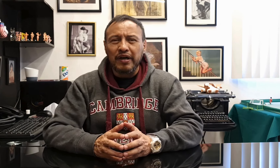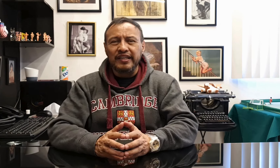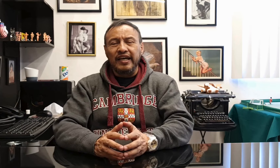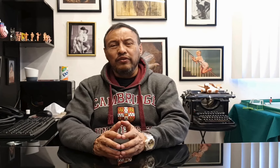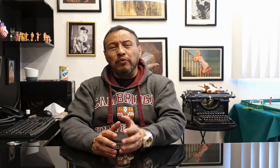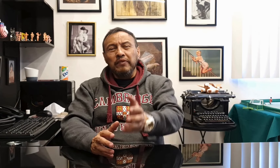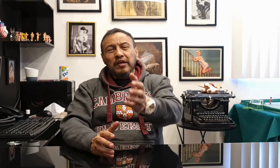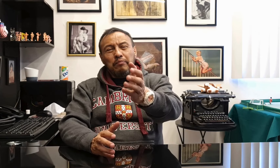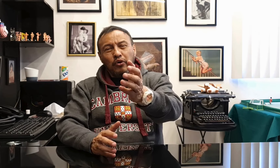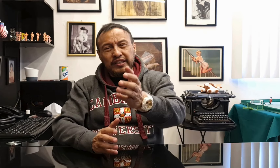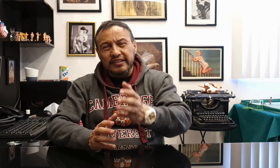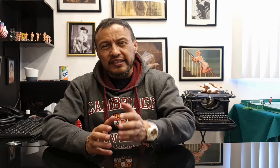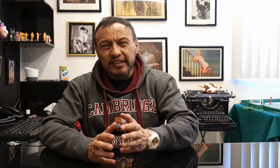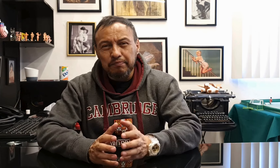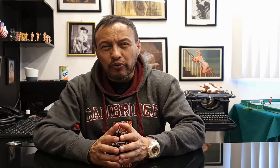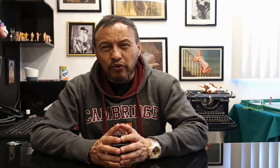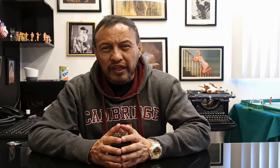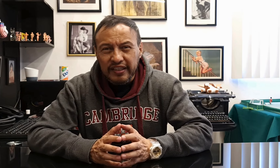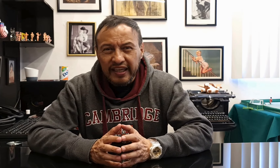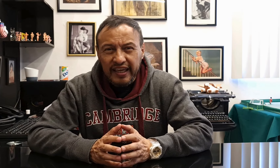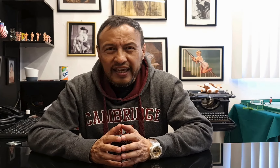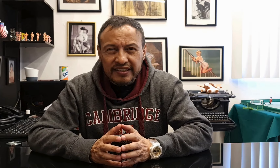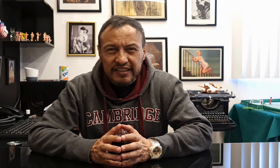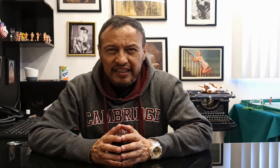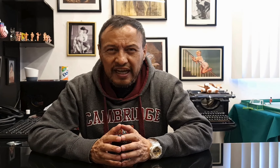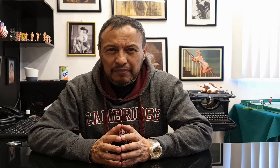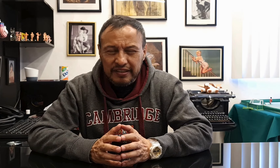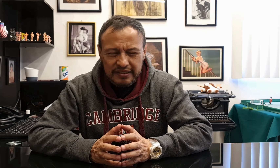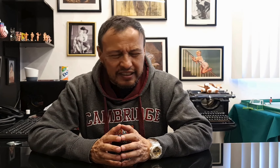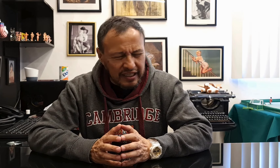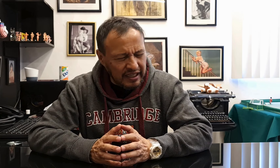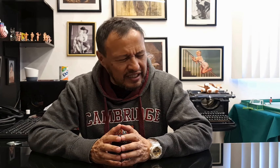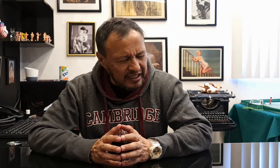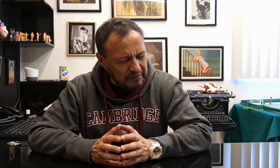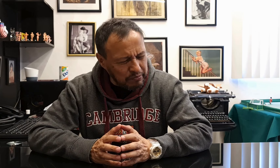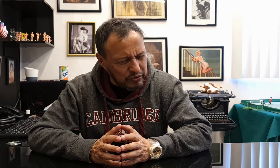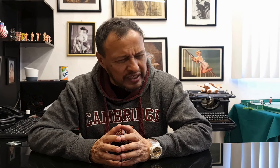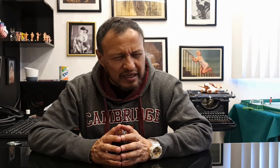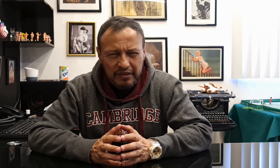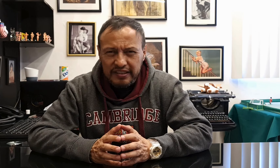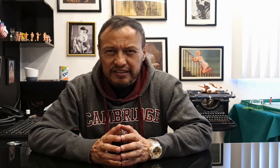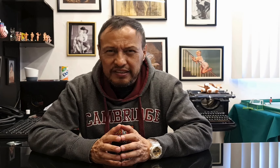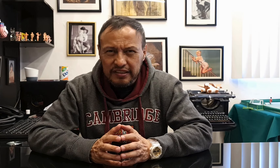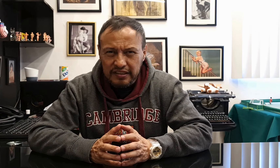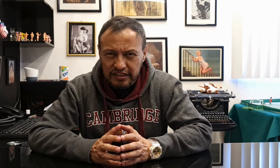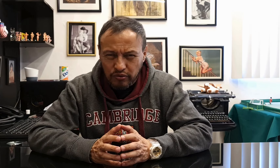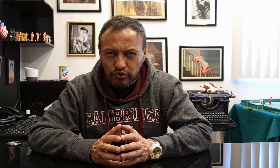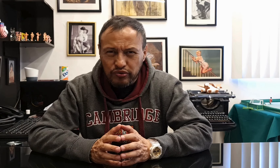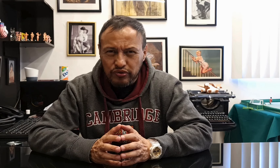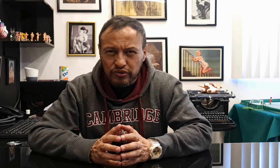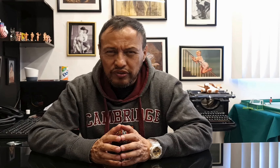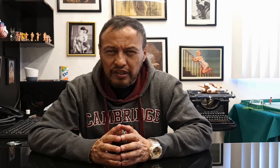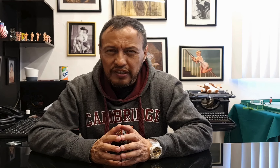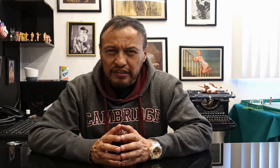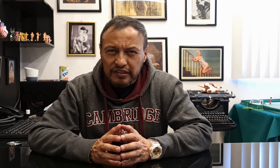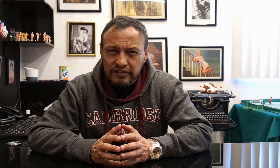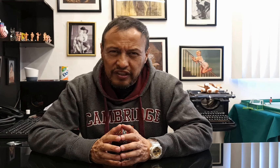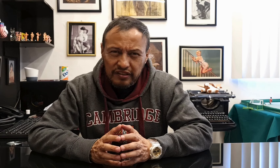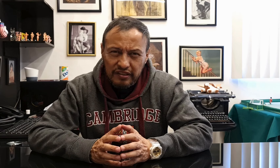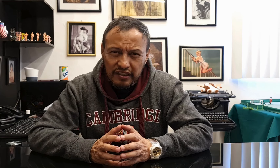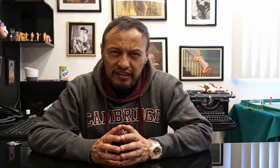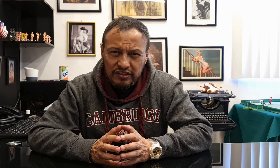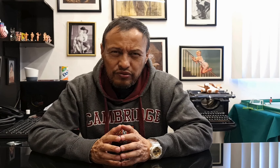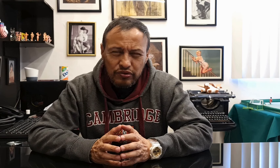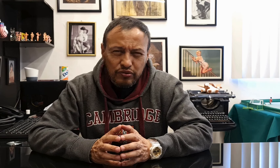sido bombardeado por este tipo de execrables, de repudiables discursos.